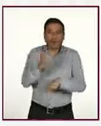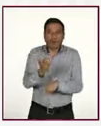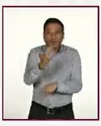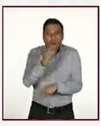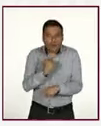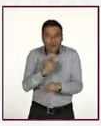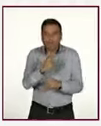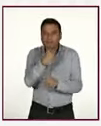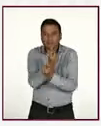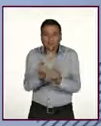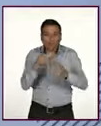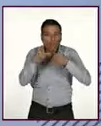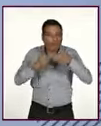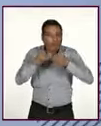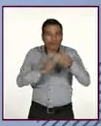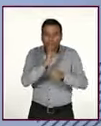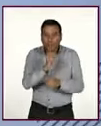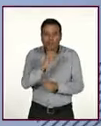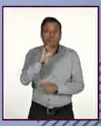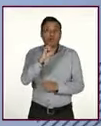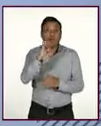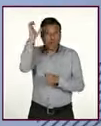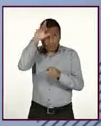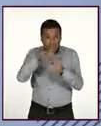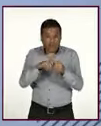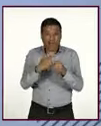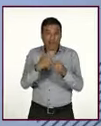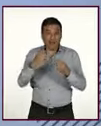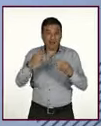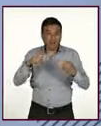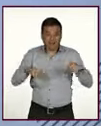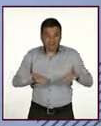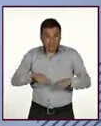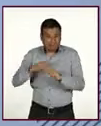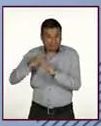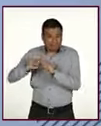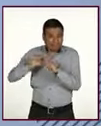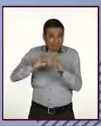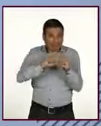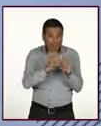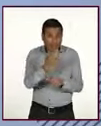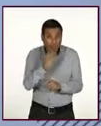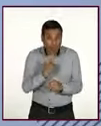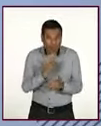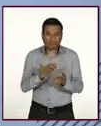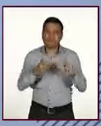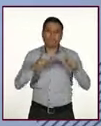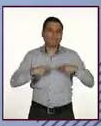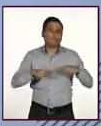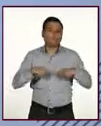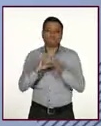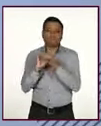no hay actividades culturales, si no hay actividades educativas, pues no podemos tejer